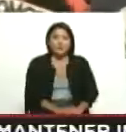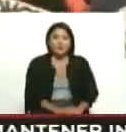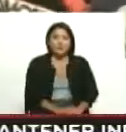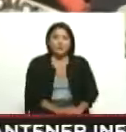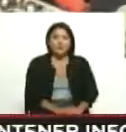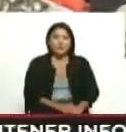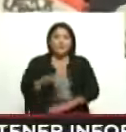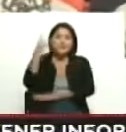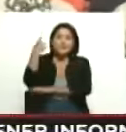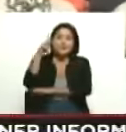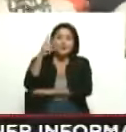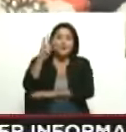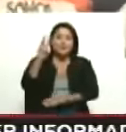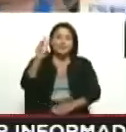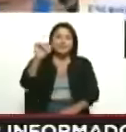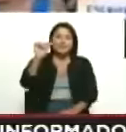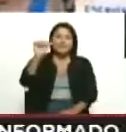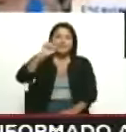Parroquia La Pastora.